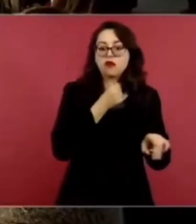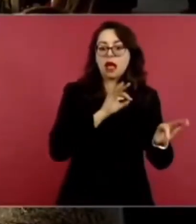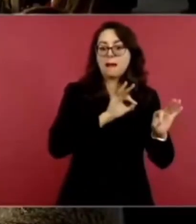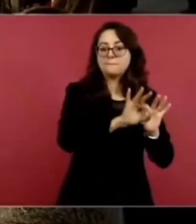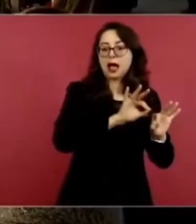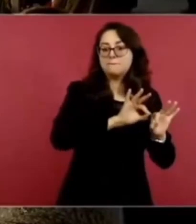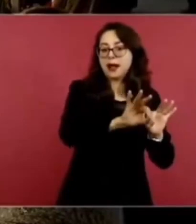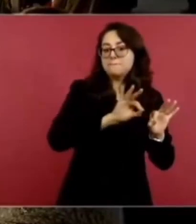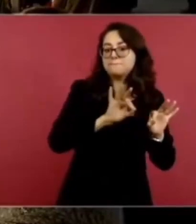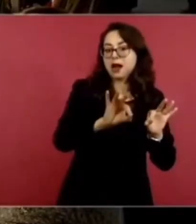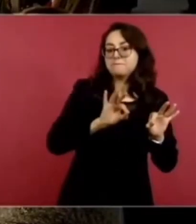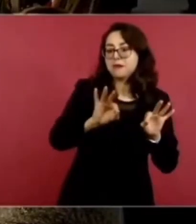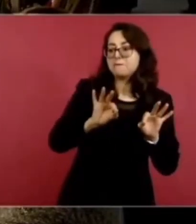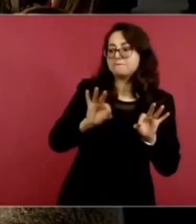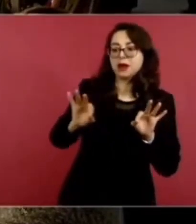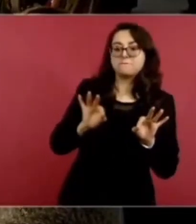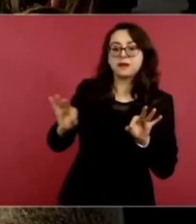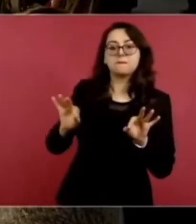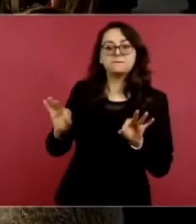y no gubernamentales.